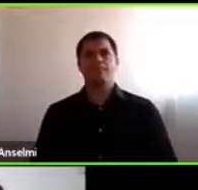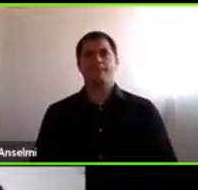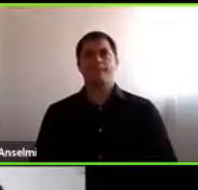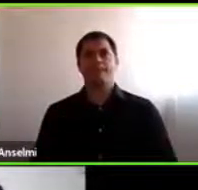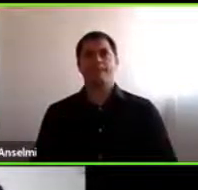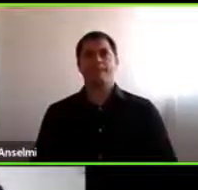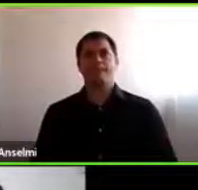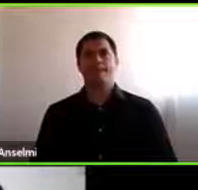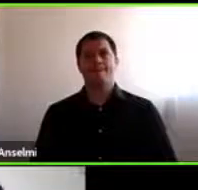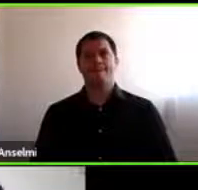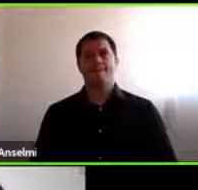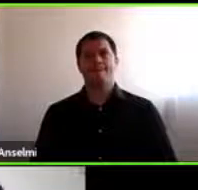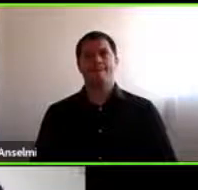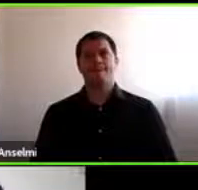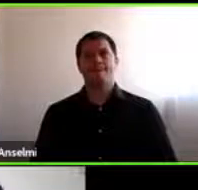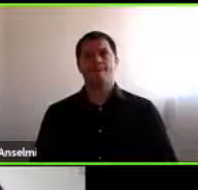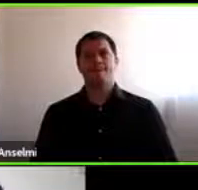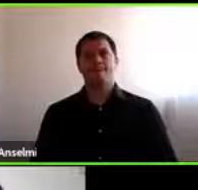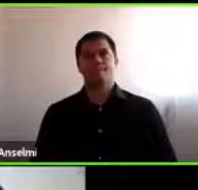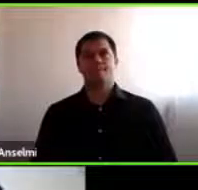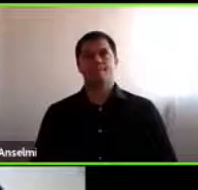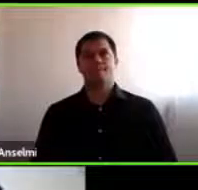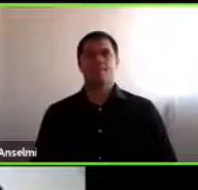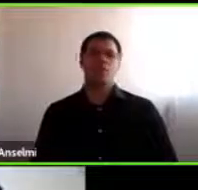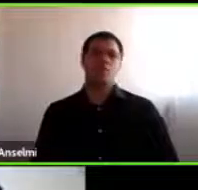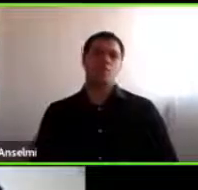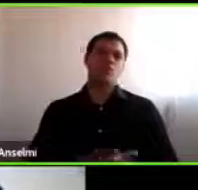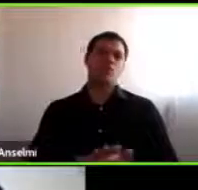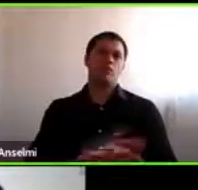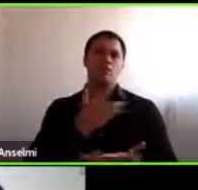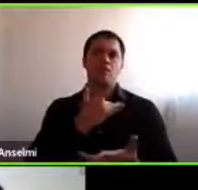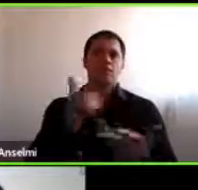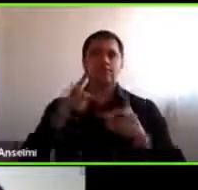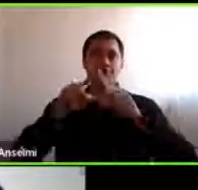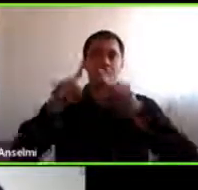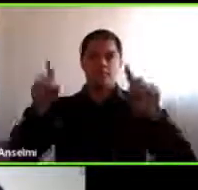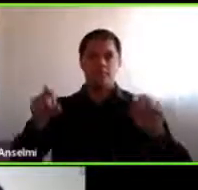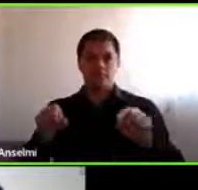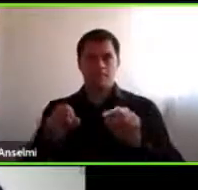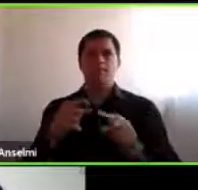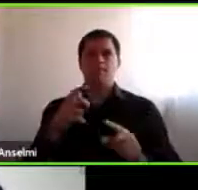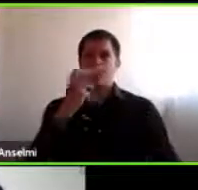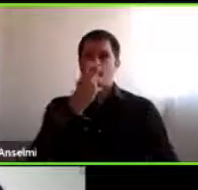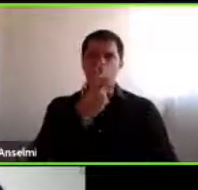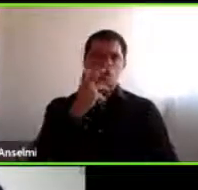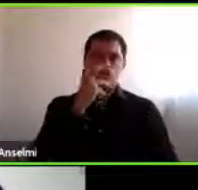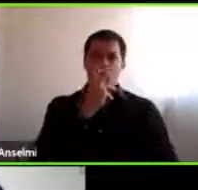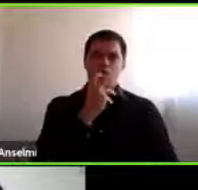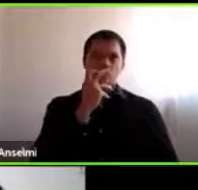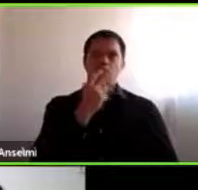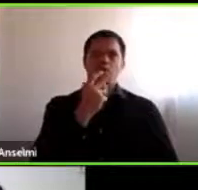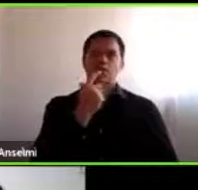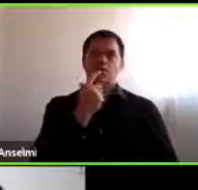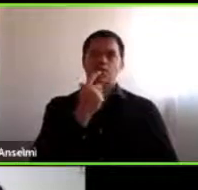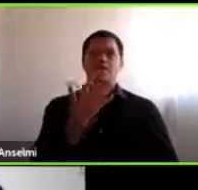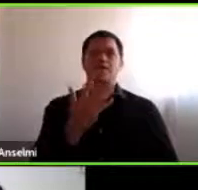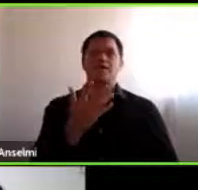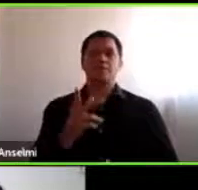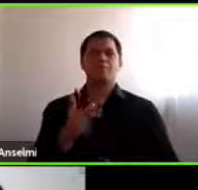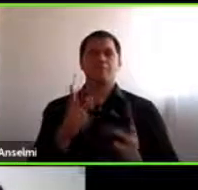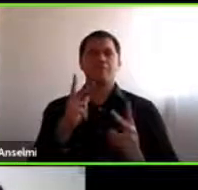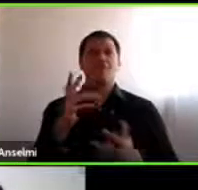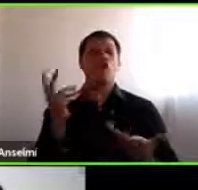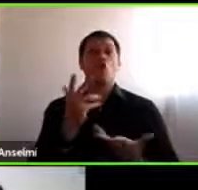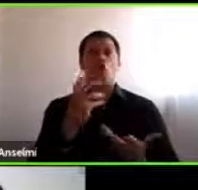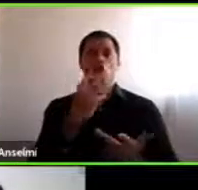la pregunta creo que alude a esta representación del aparato fonoarticulatorio para ver exactamente cómo hacer para que suene el